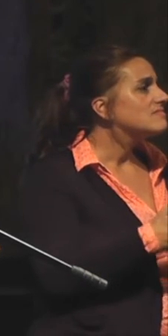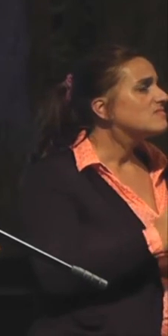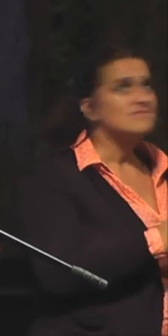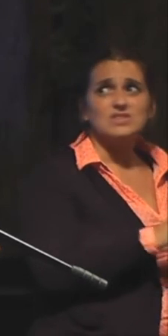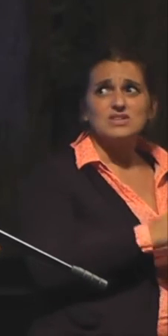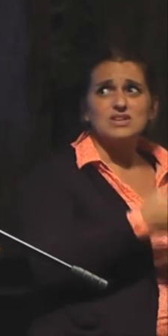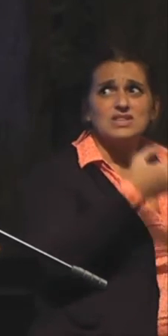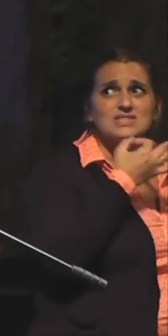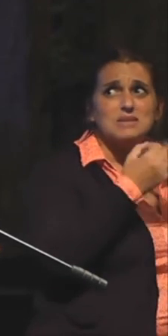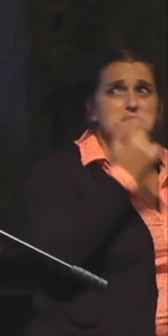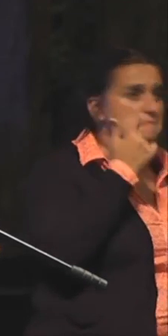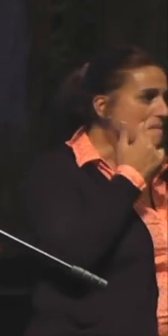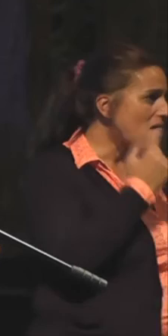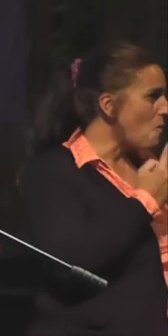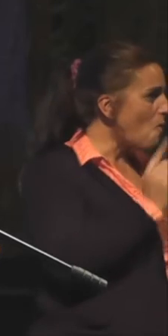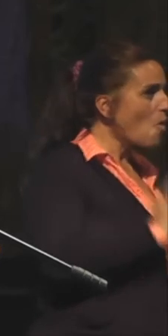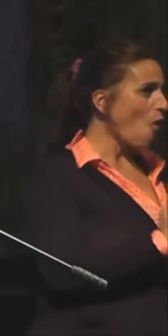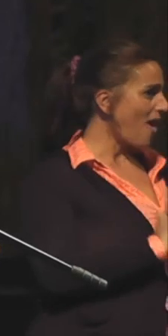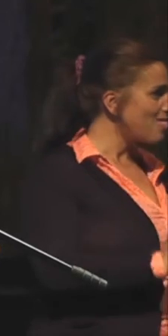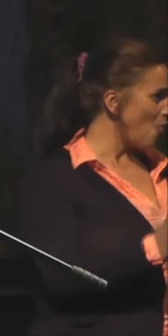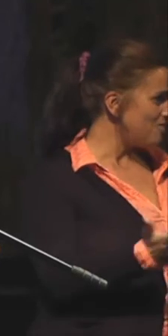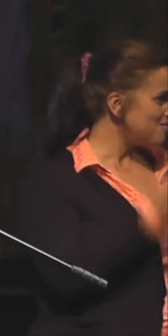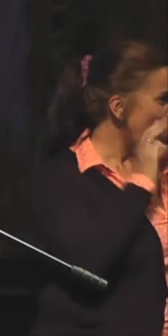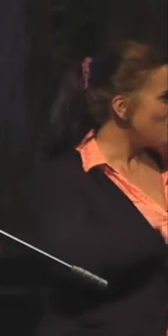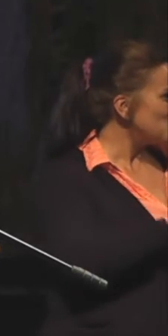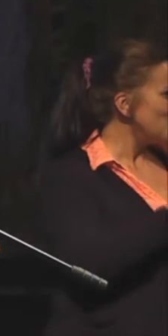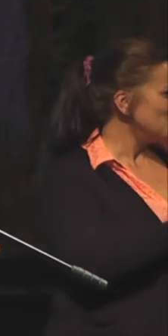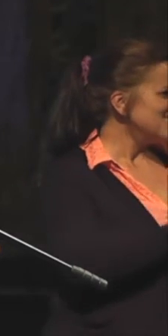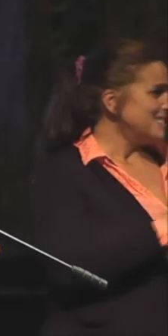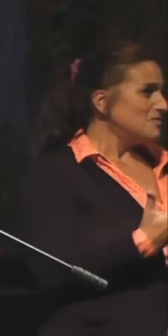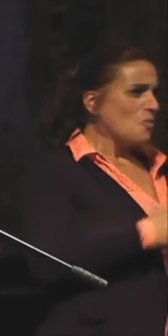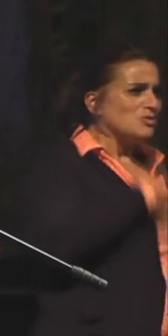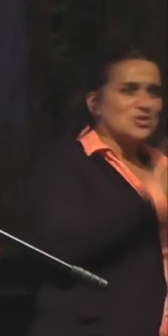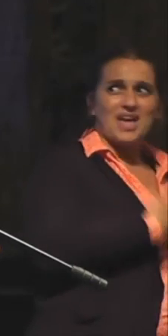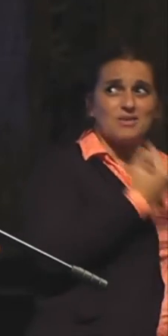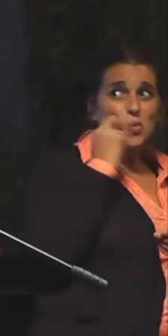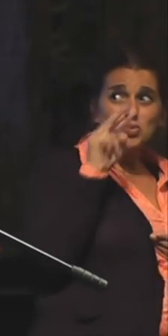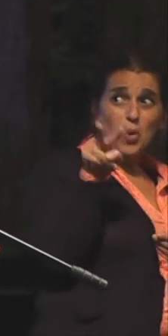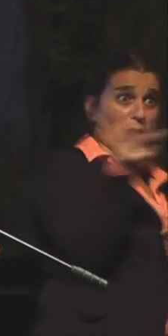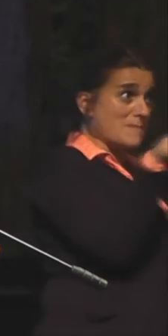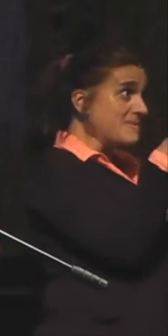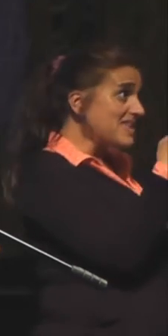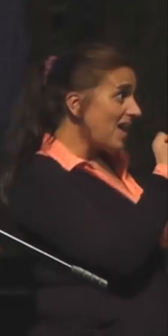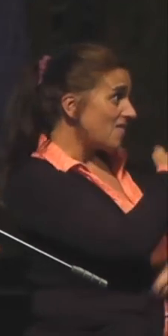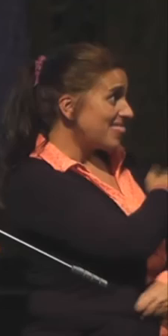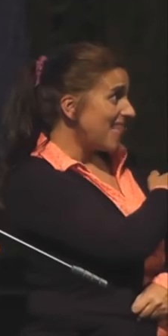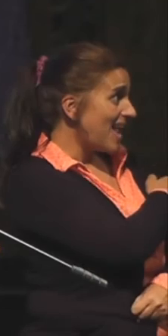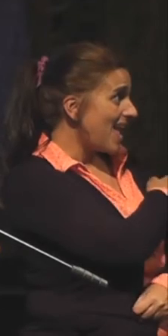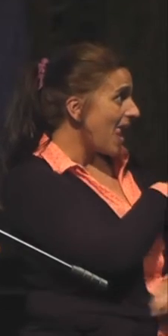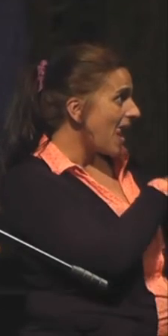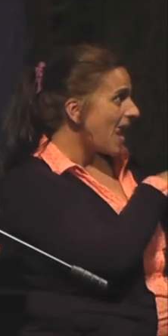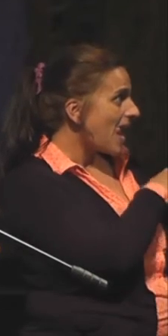llegó mi viejo porque era muy coqueto y estaba emocionado mira hacia la ventana